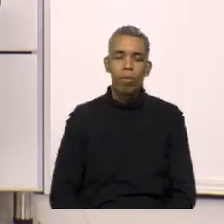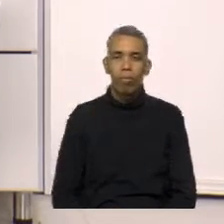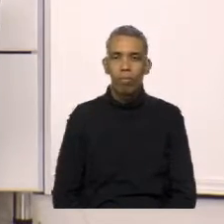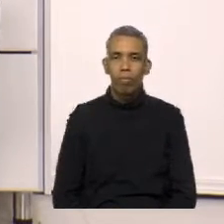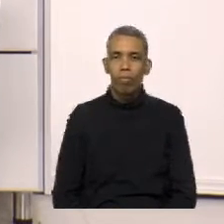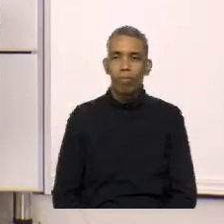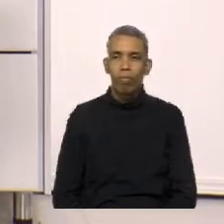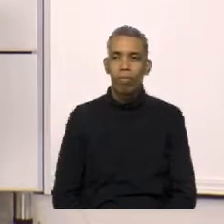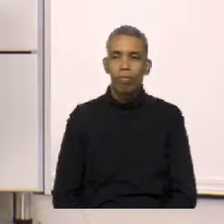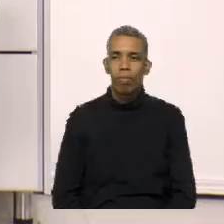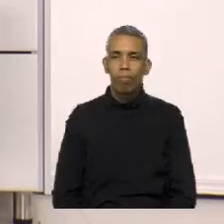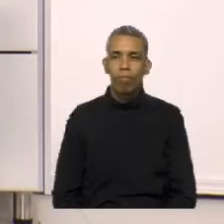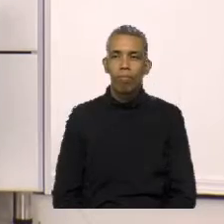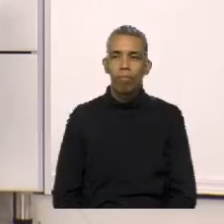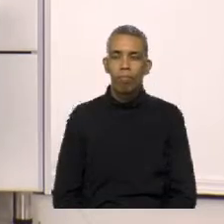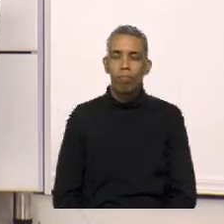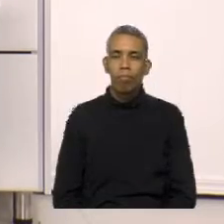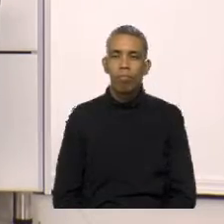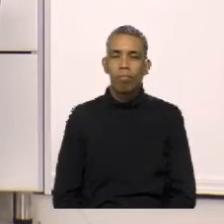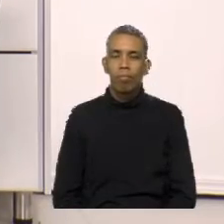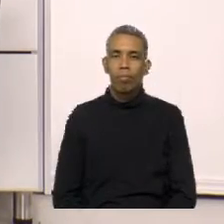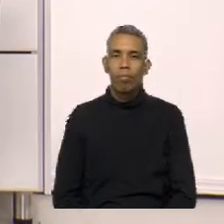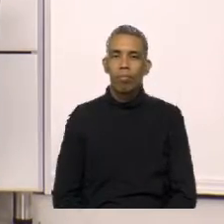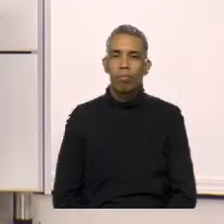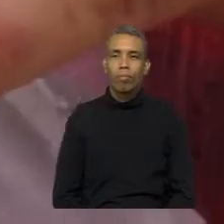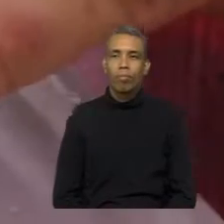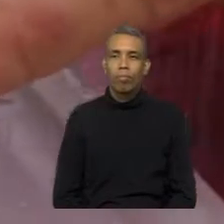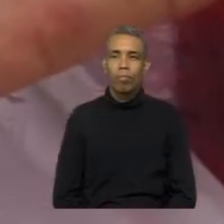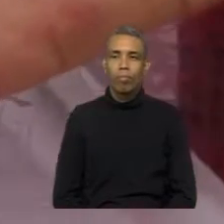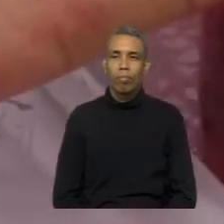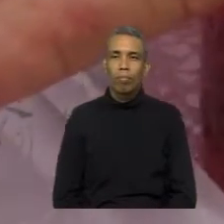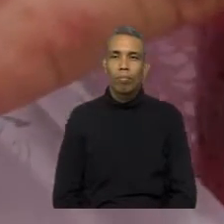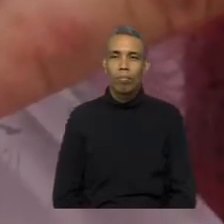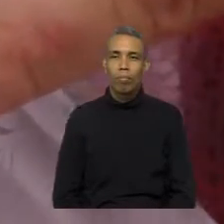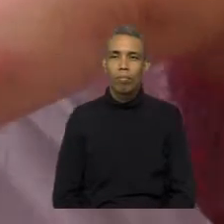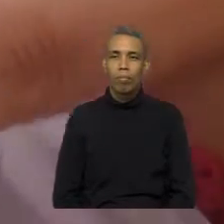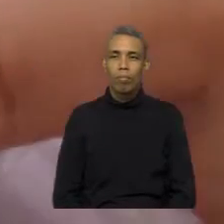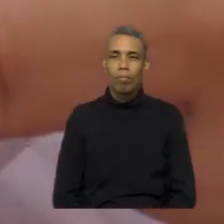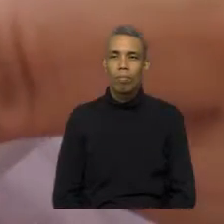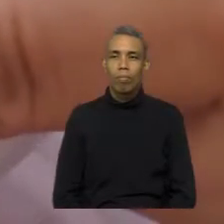Y básicamente es con el tenedor hacer